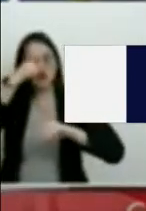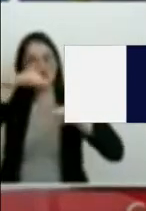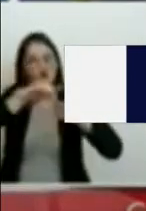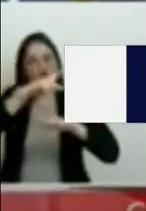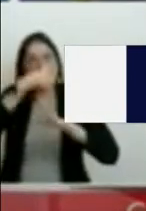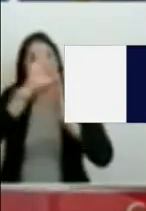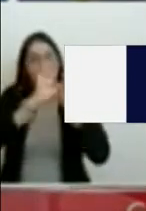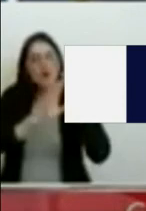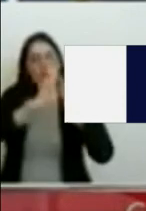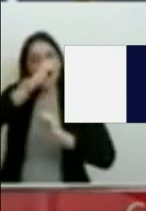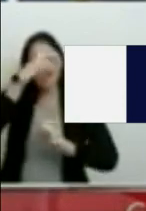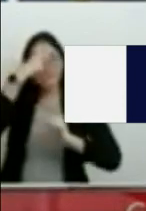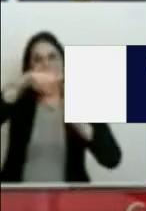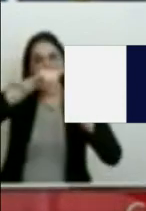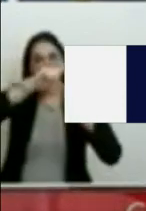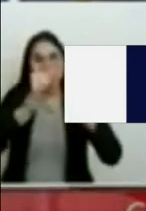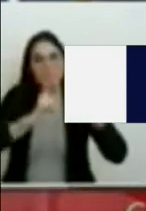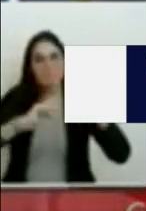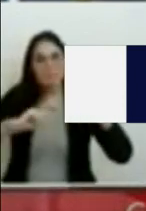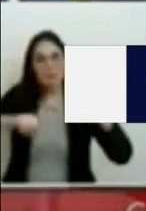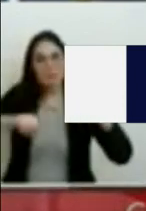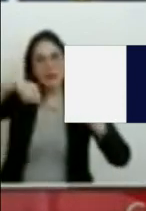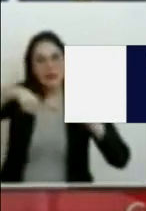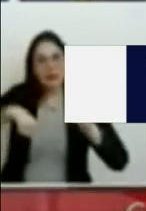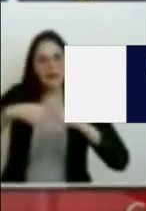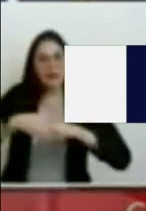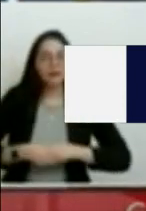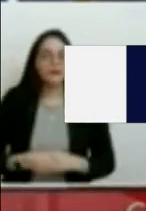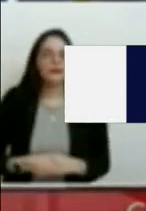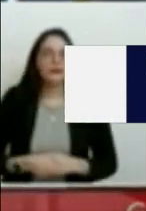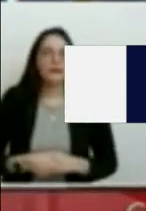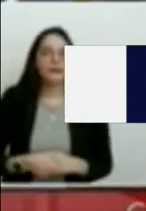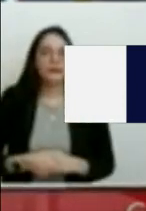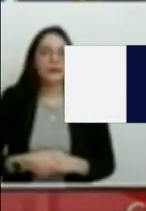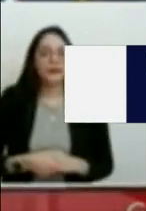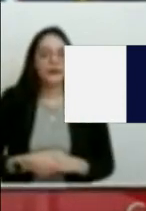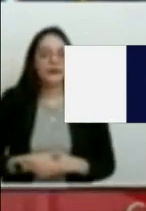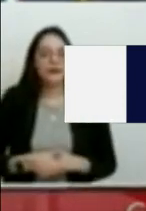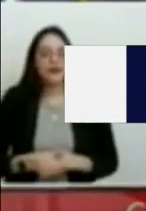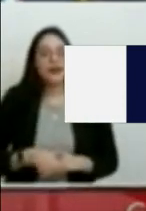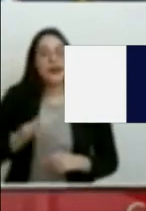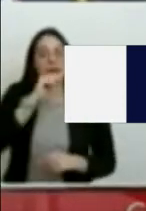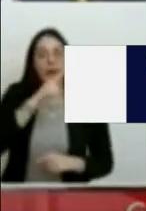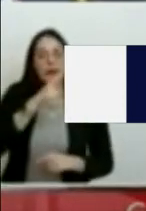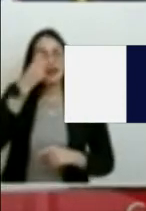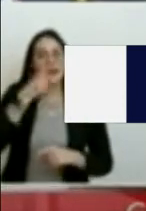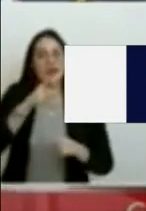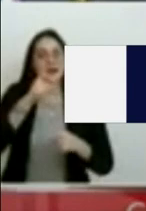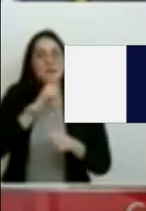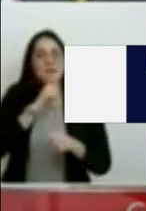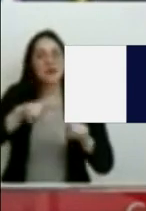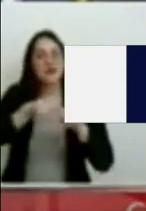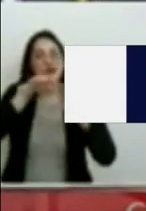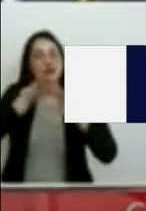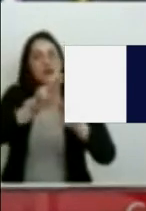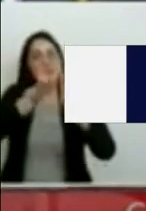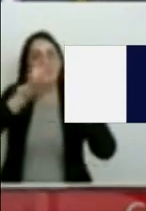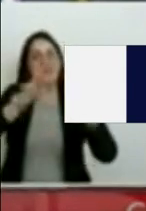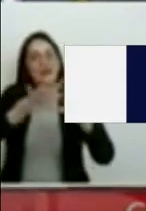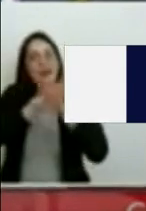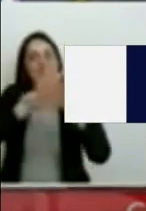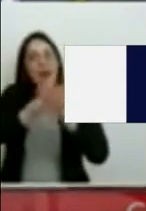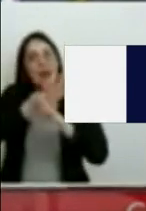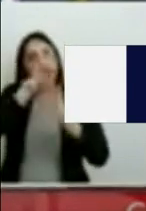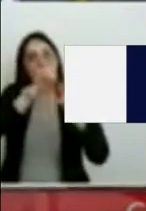de la Constitución Política de los Estados Unidos Mexicanos en materia de reforma